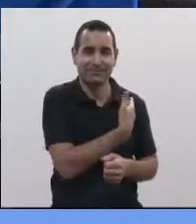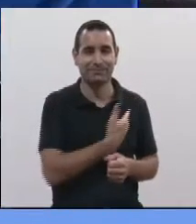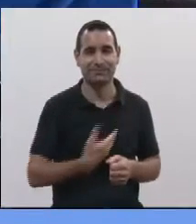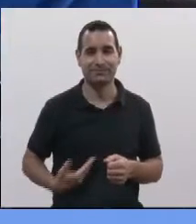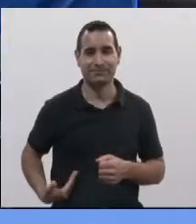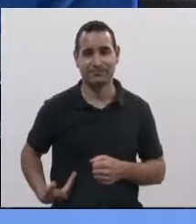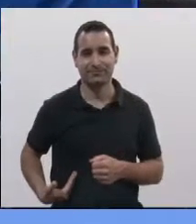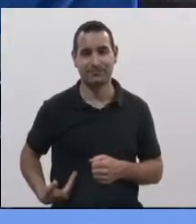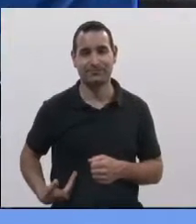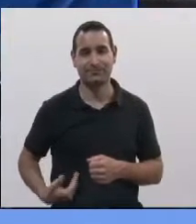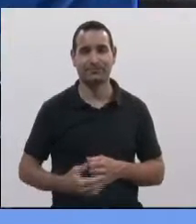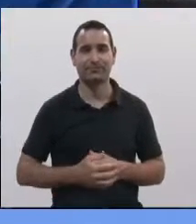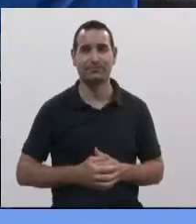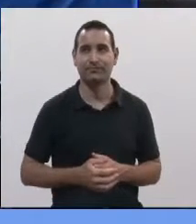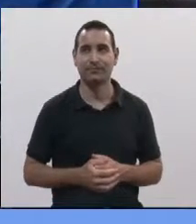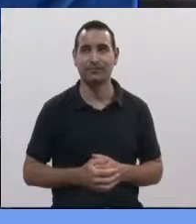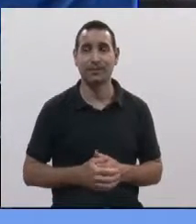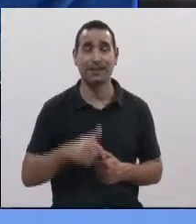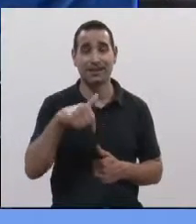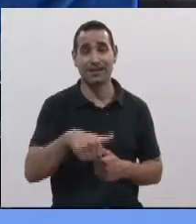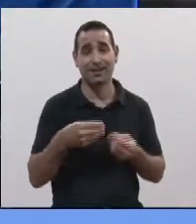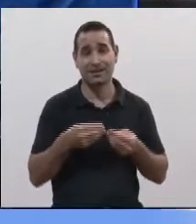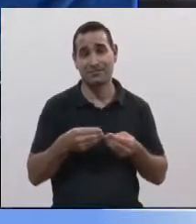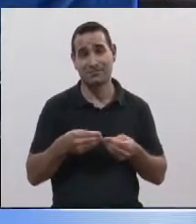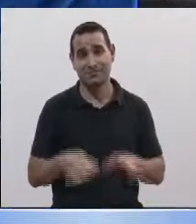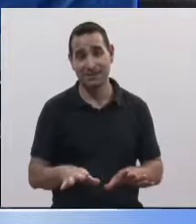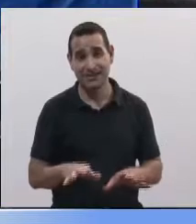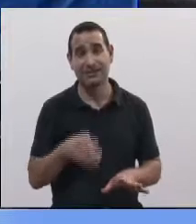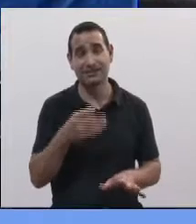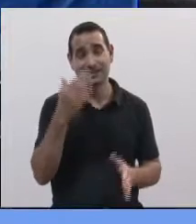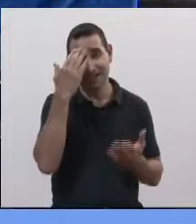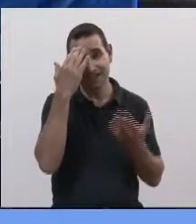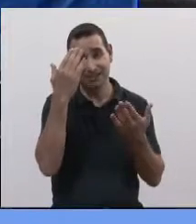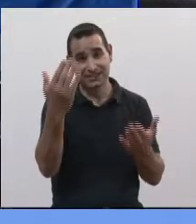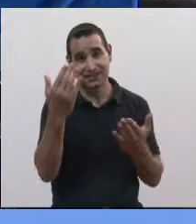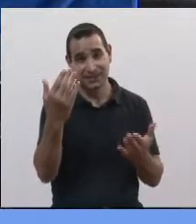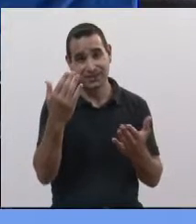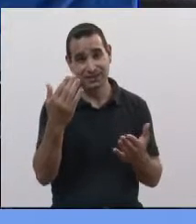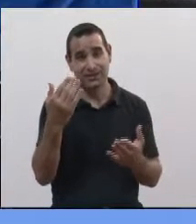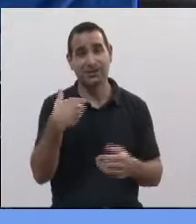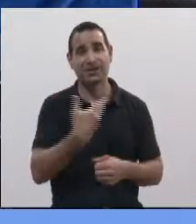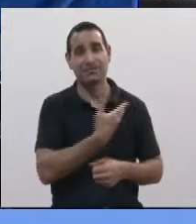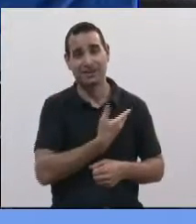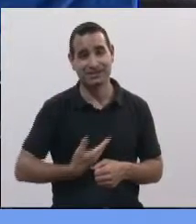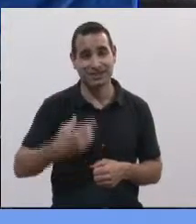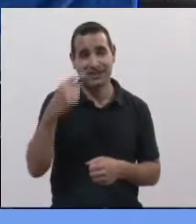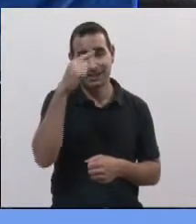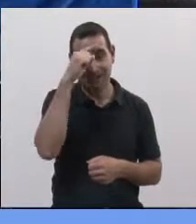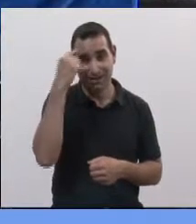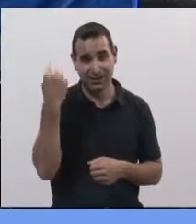Presidenta. Voy a comenzar primero saludando afectuosamente al presidente de la